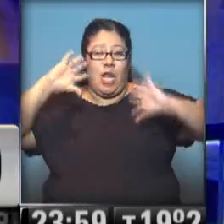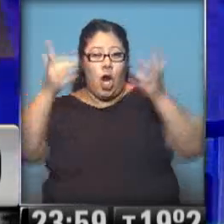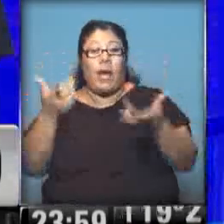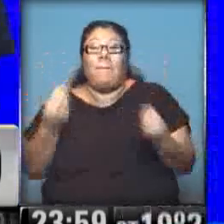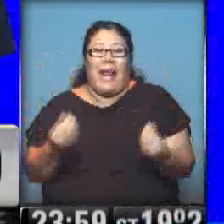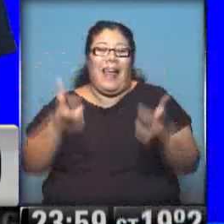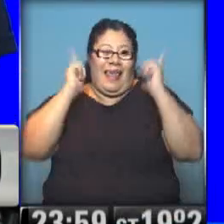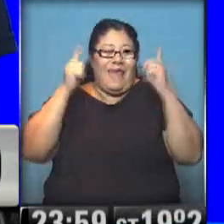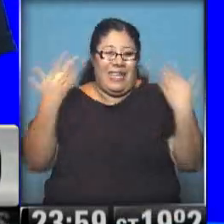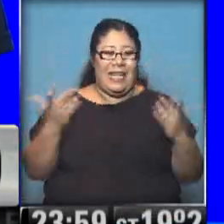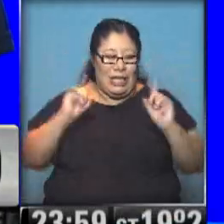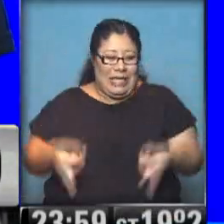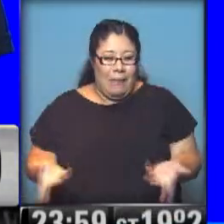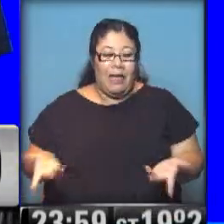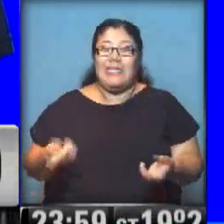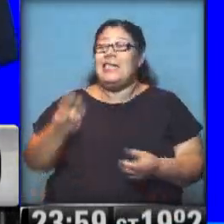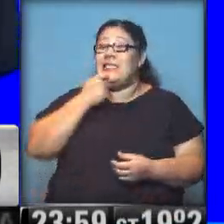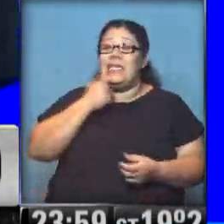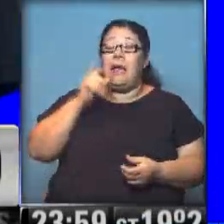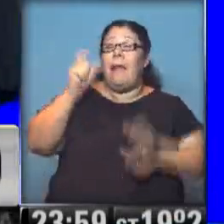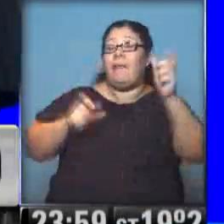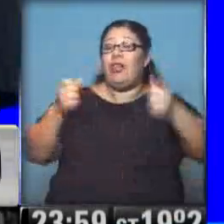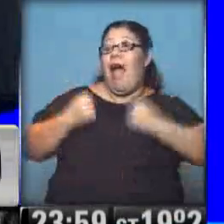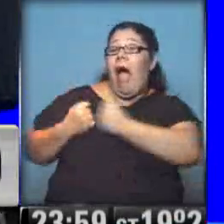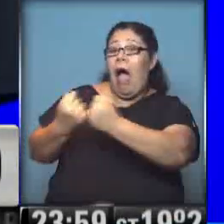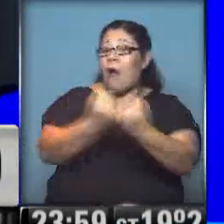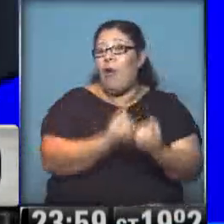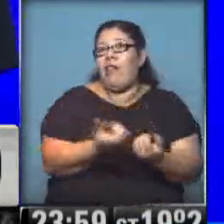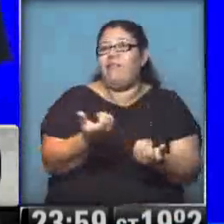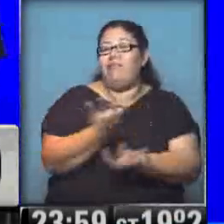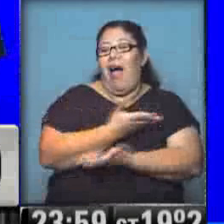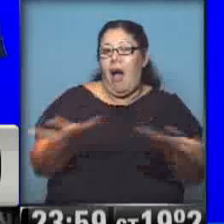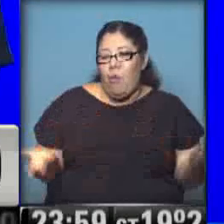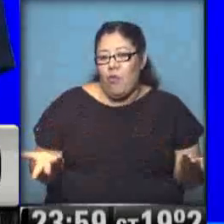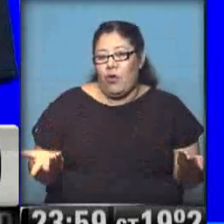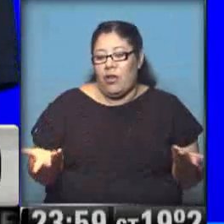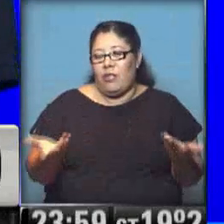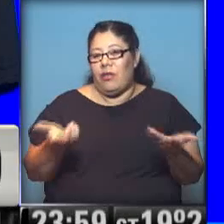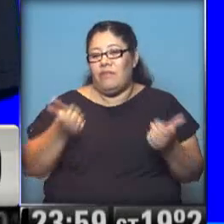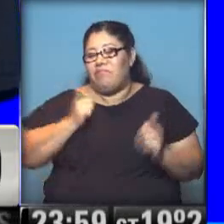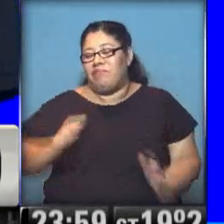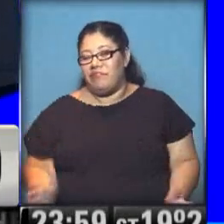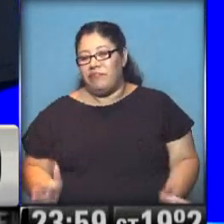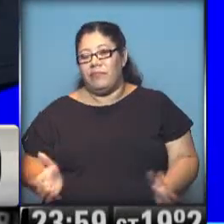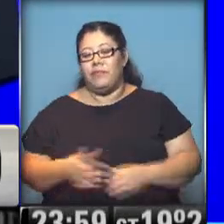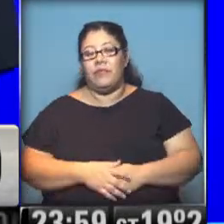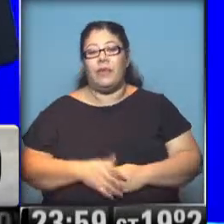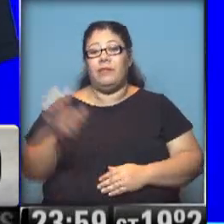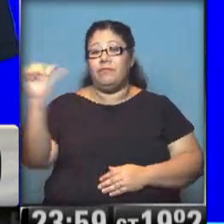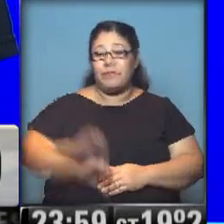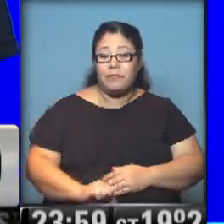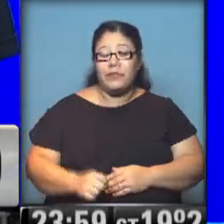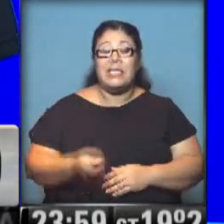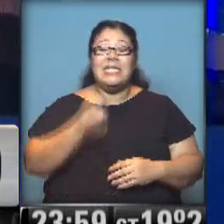divertido también. Claro, si no estaríamos todos de acuerdo. Y claro, si fuera todo el mundo de derecha o todo el mundo de izquierda o fuera una especie de armonía global, no tendría